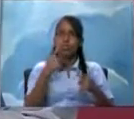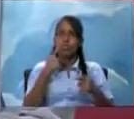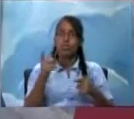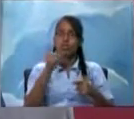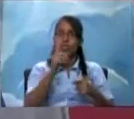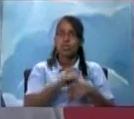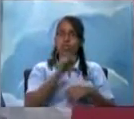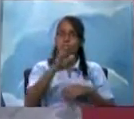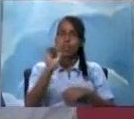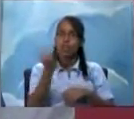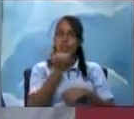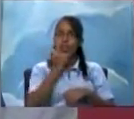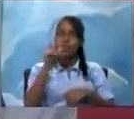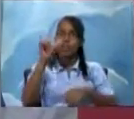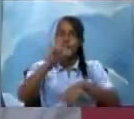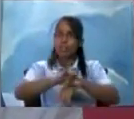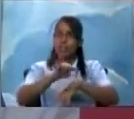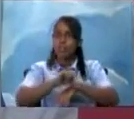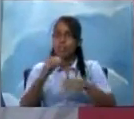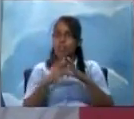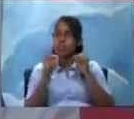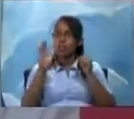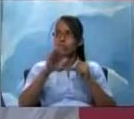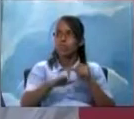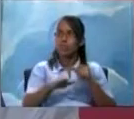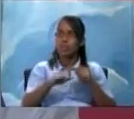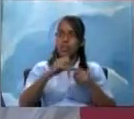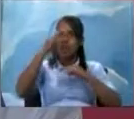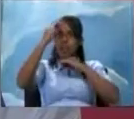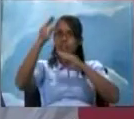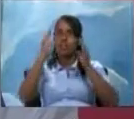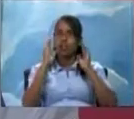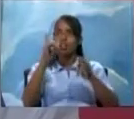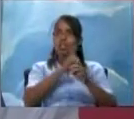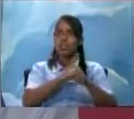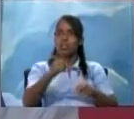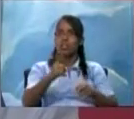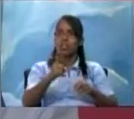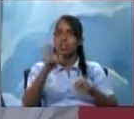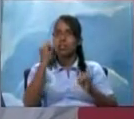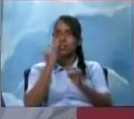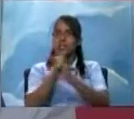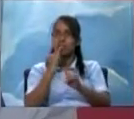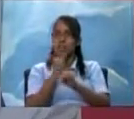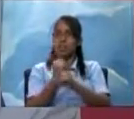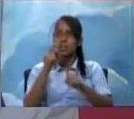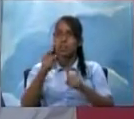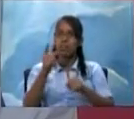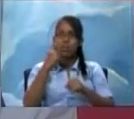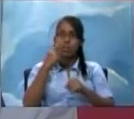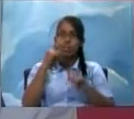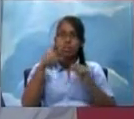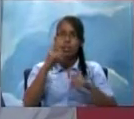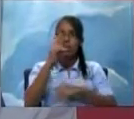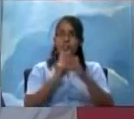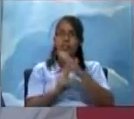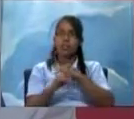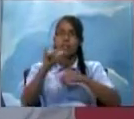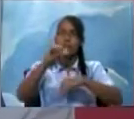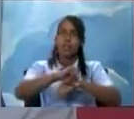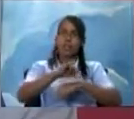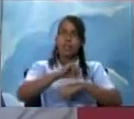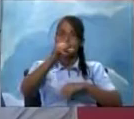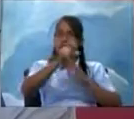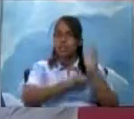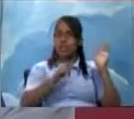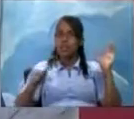allí no se deje engañar. Iglesia, todos los que están allí atentos a través del portal, a través del internet, ojo con este versículo a la